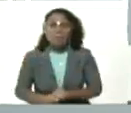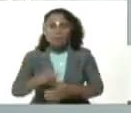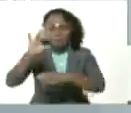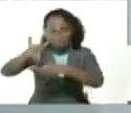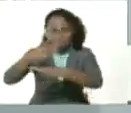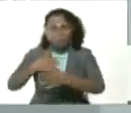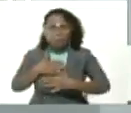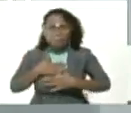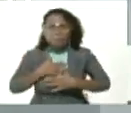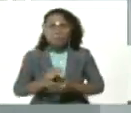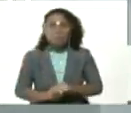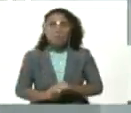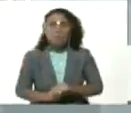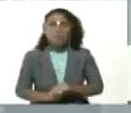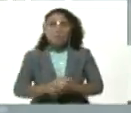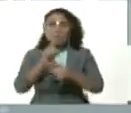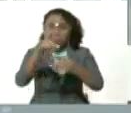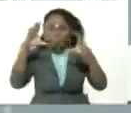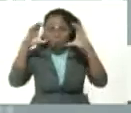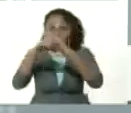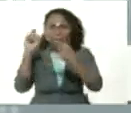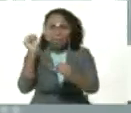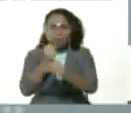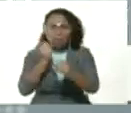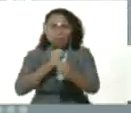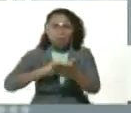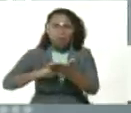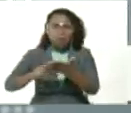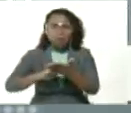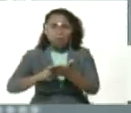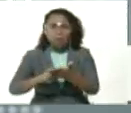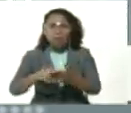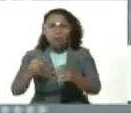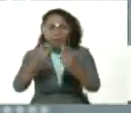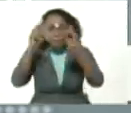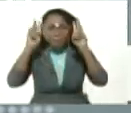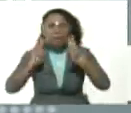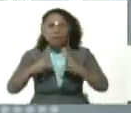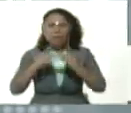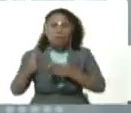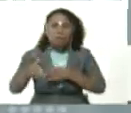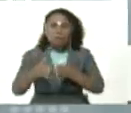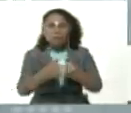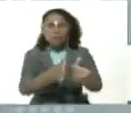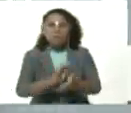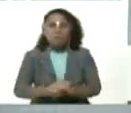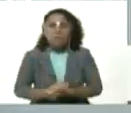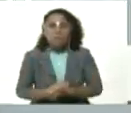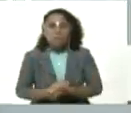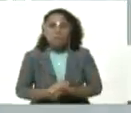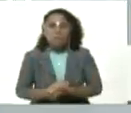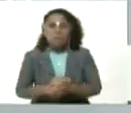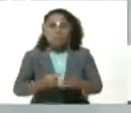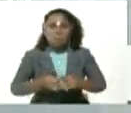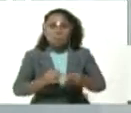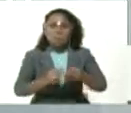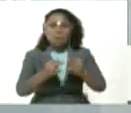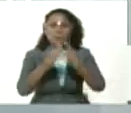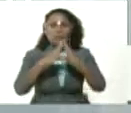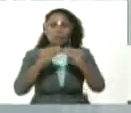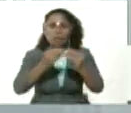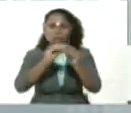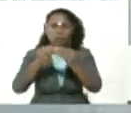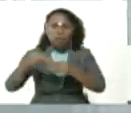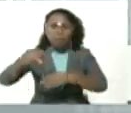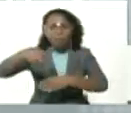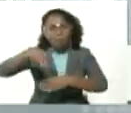déjamelos a mí. Tú concéntrate en recuperar y limpiar todas las carreteras, reconstruir todas las